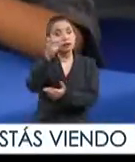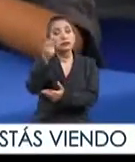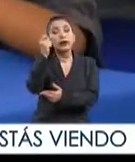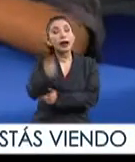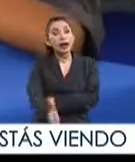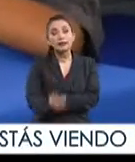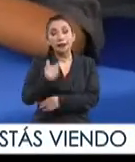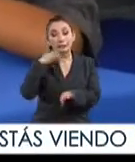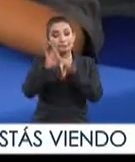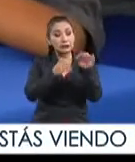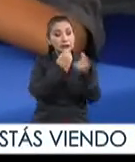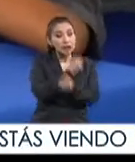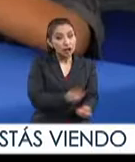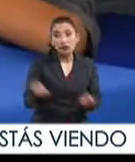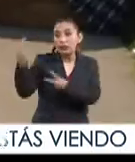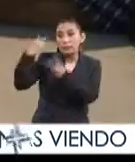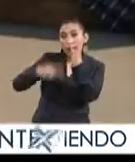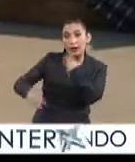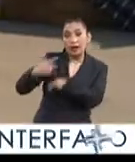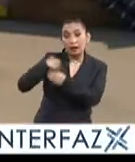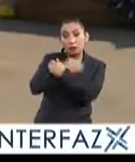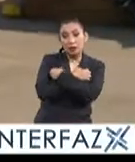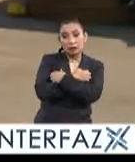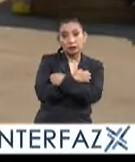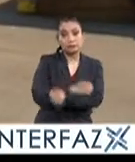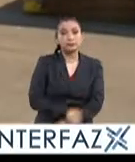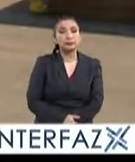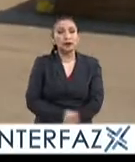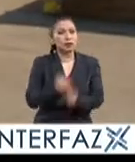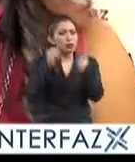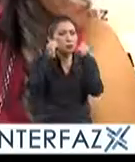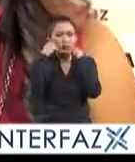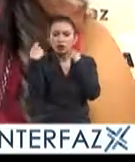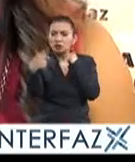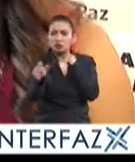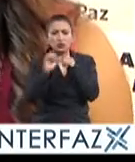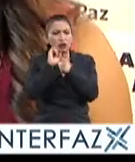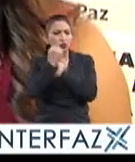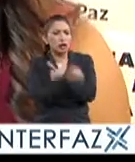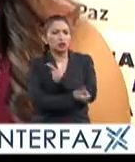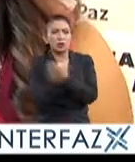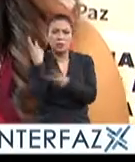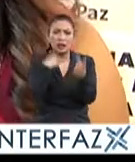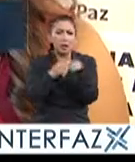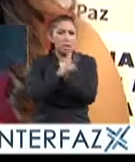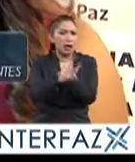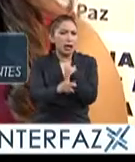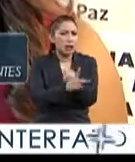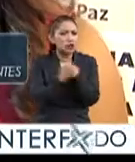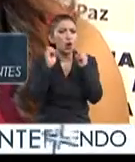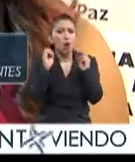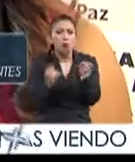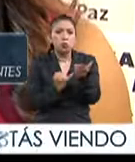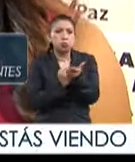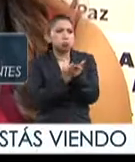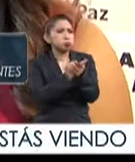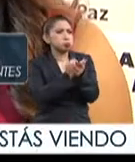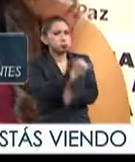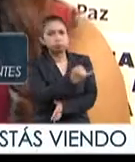incluye atender a los niños migrantes en materia educativa. Independientemente de su condición migratoria o de la